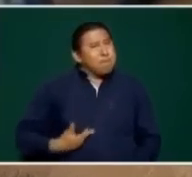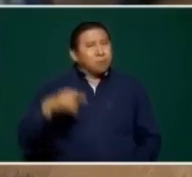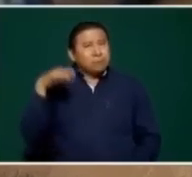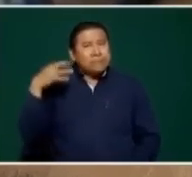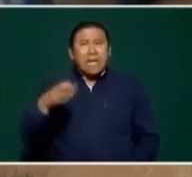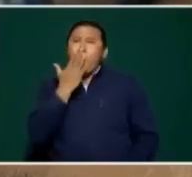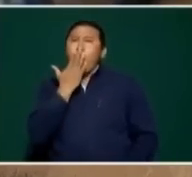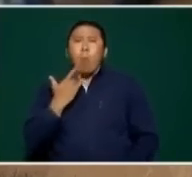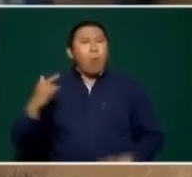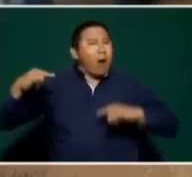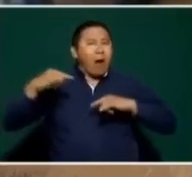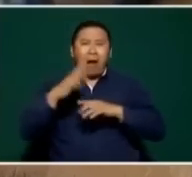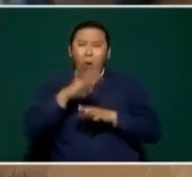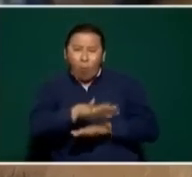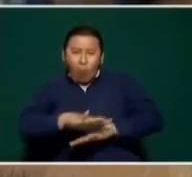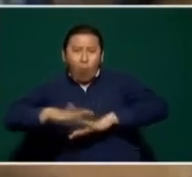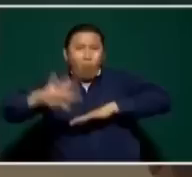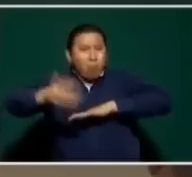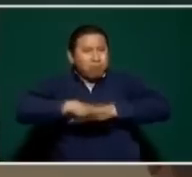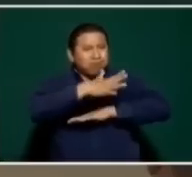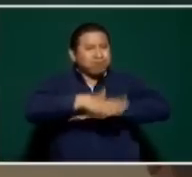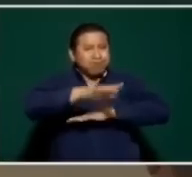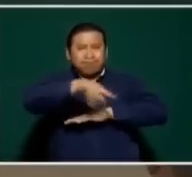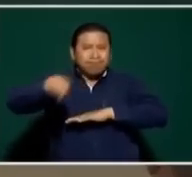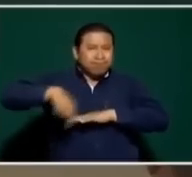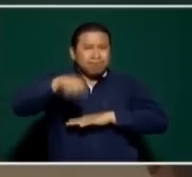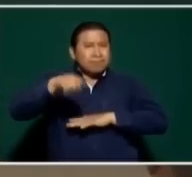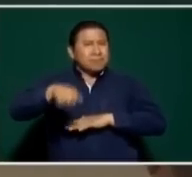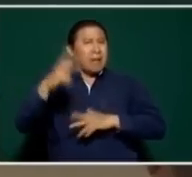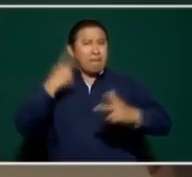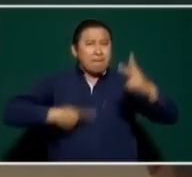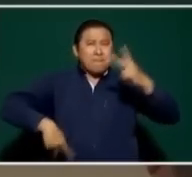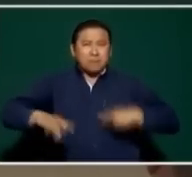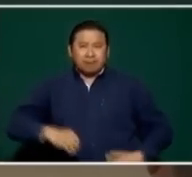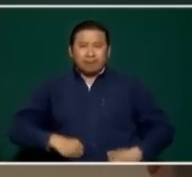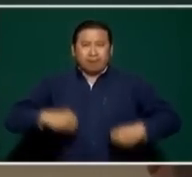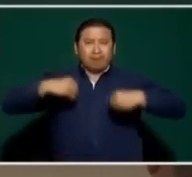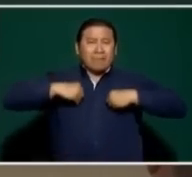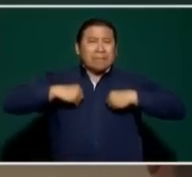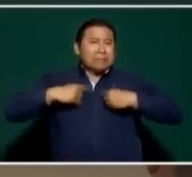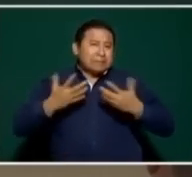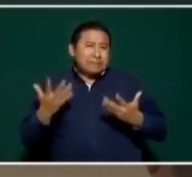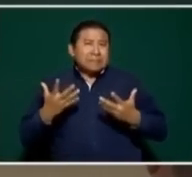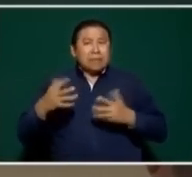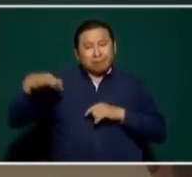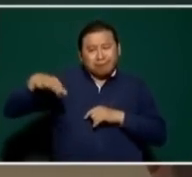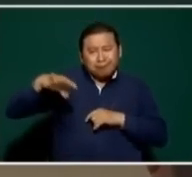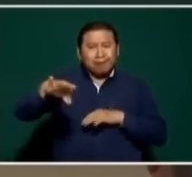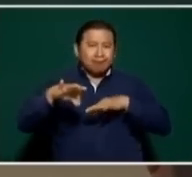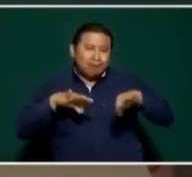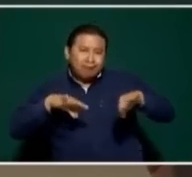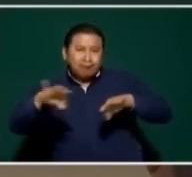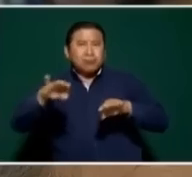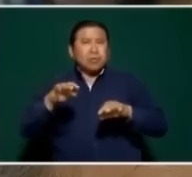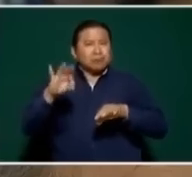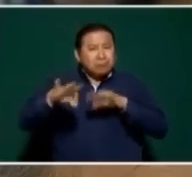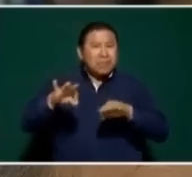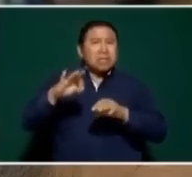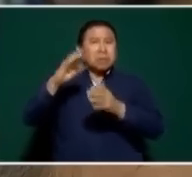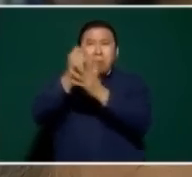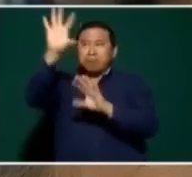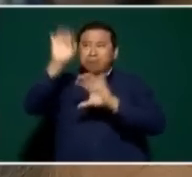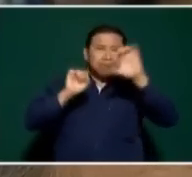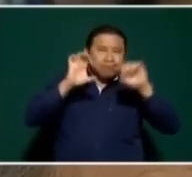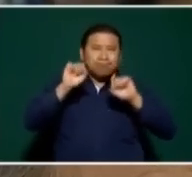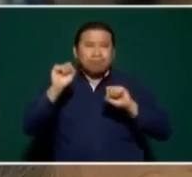que no tiene costa. Ahí, pues la mayor parte de los habitantes viven de la parte agrícola, de lo que siembran, de lo que